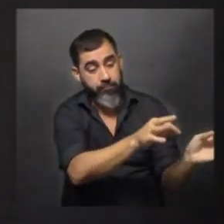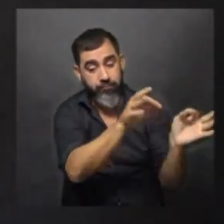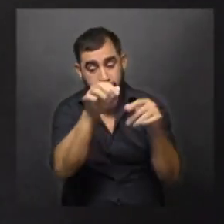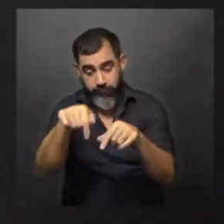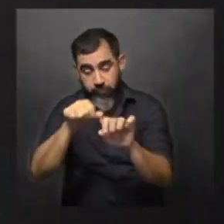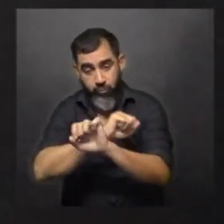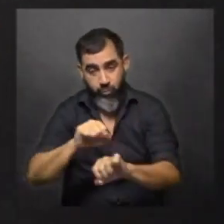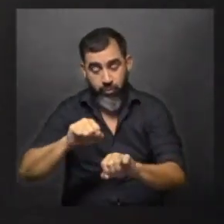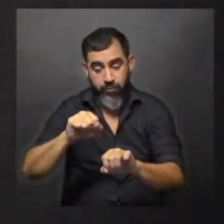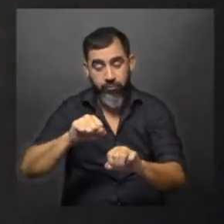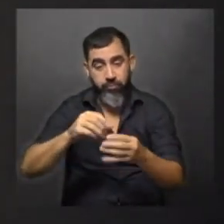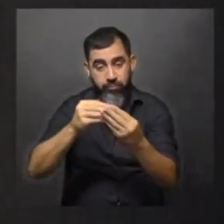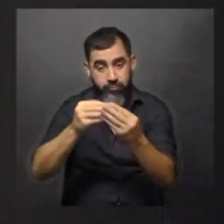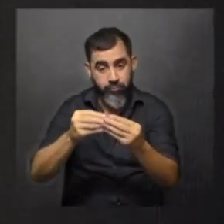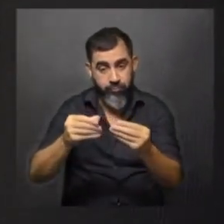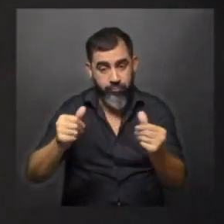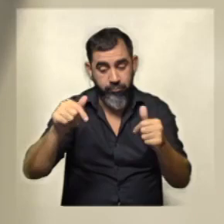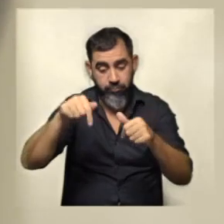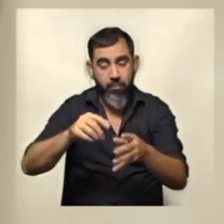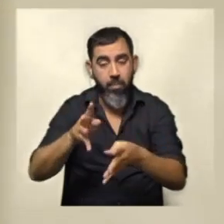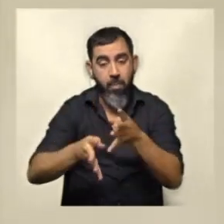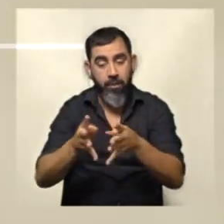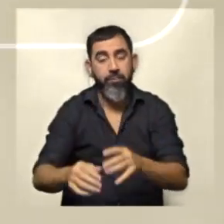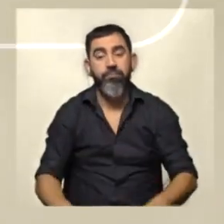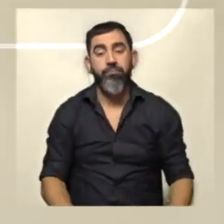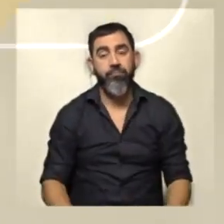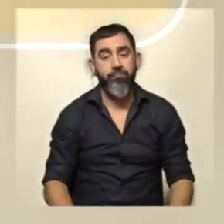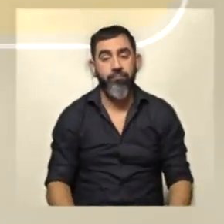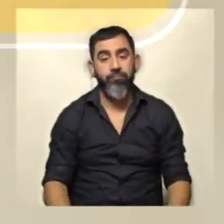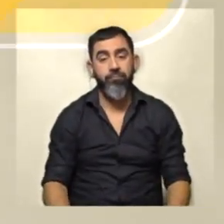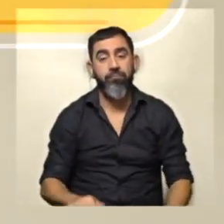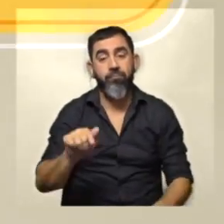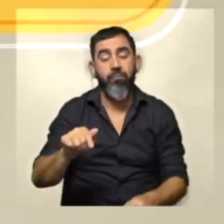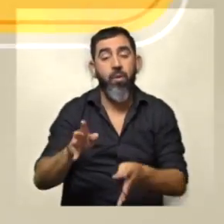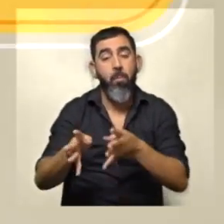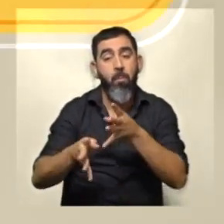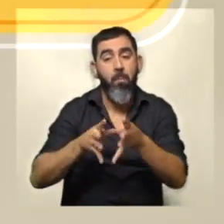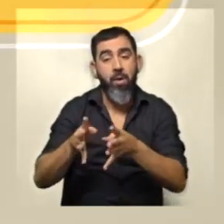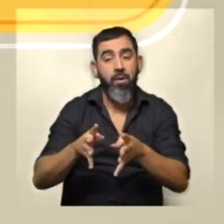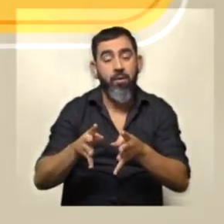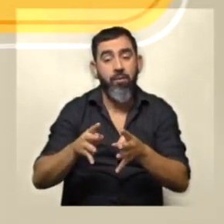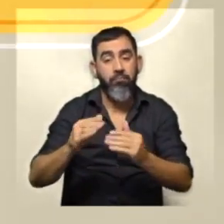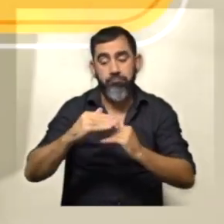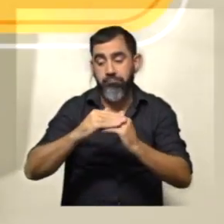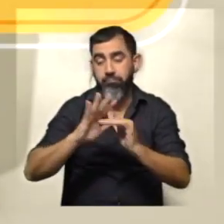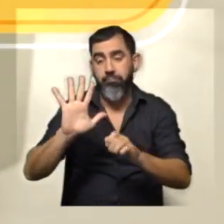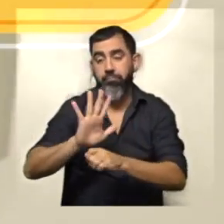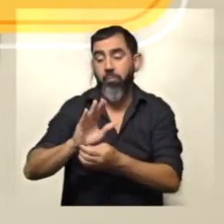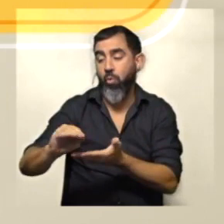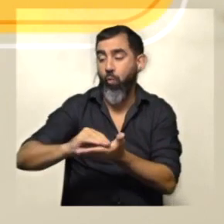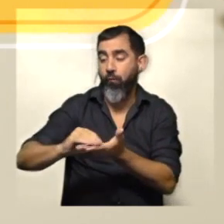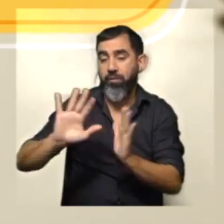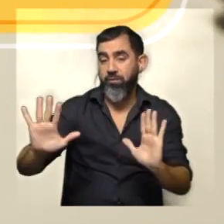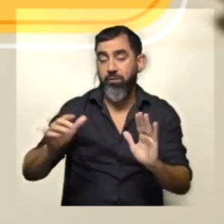podés dilucidar la estructura con un equipo de estos. Lo que es increíble es que esto es un equipo de escritorio. Cuando